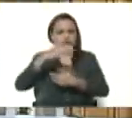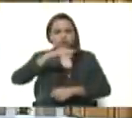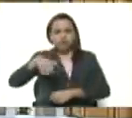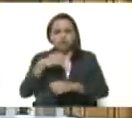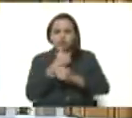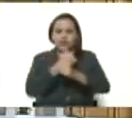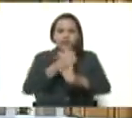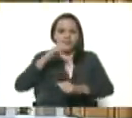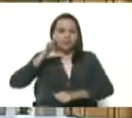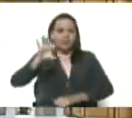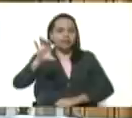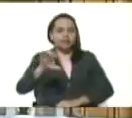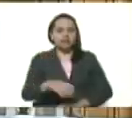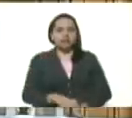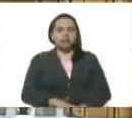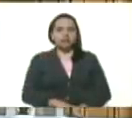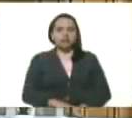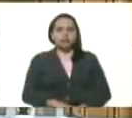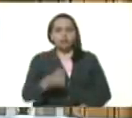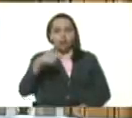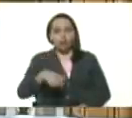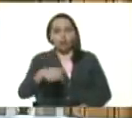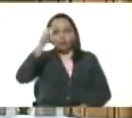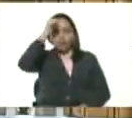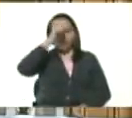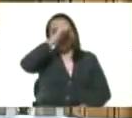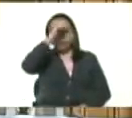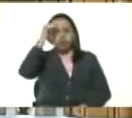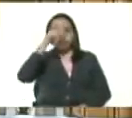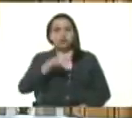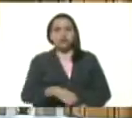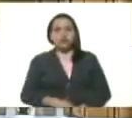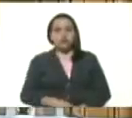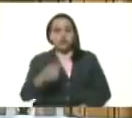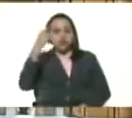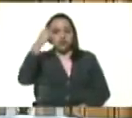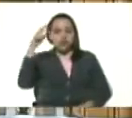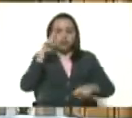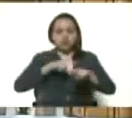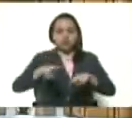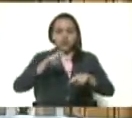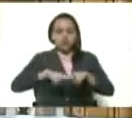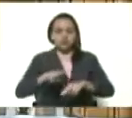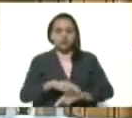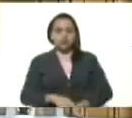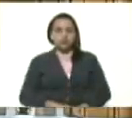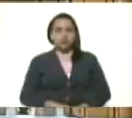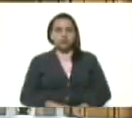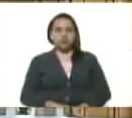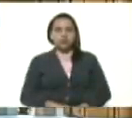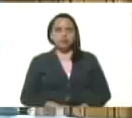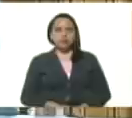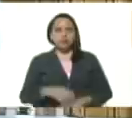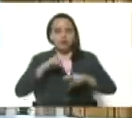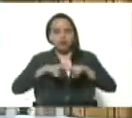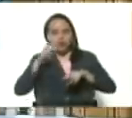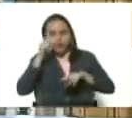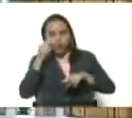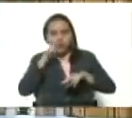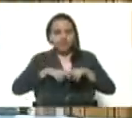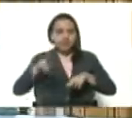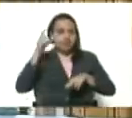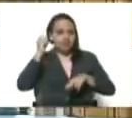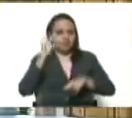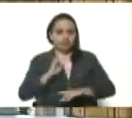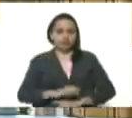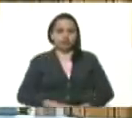patria. Hoy domingo, día del niño y de la niña, porque dicen, no, es el día